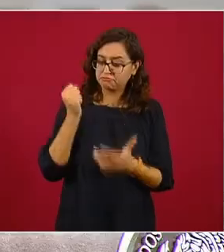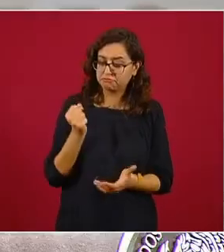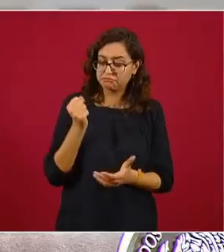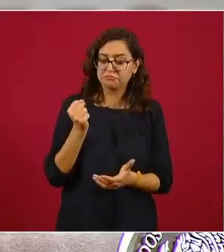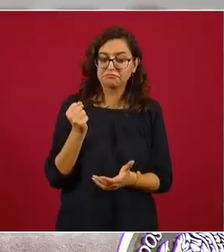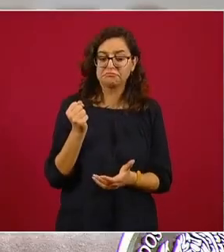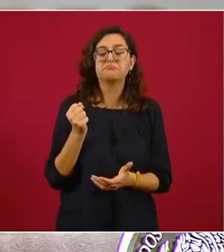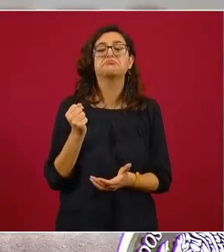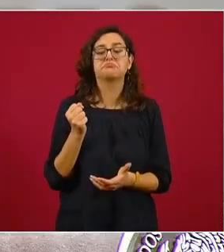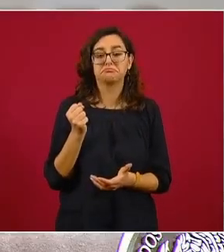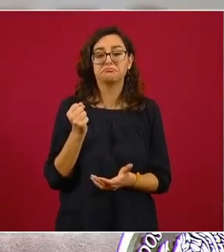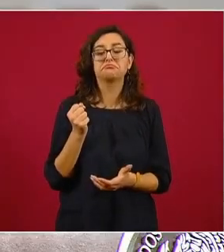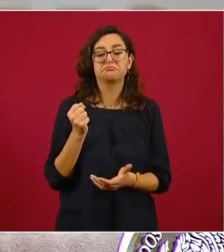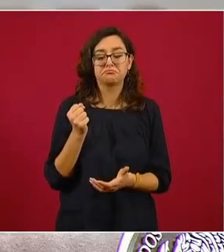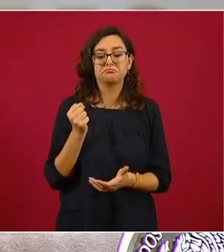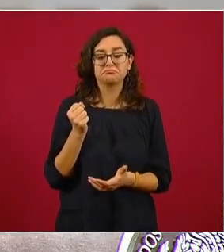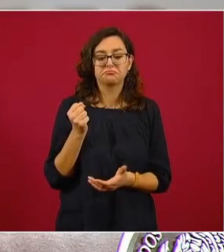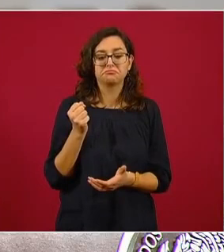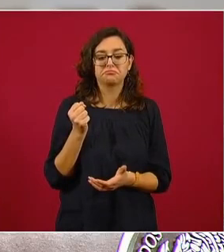pues,